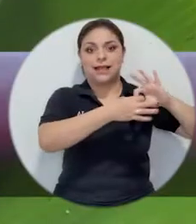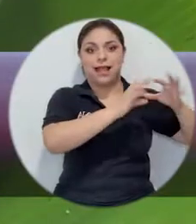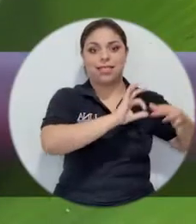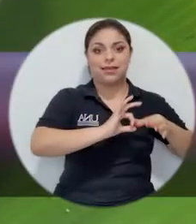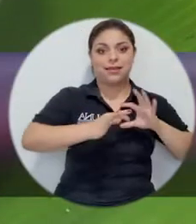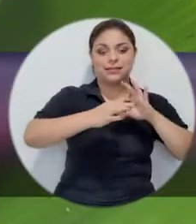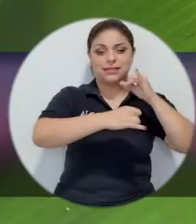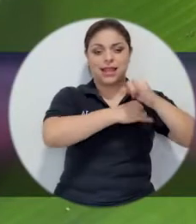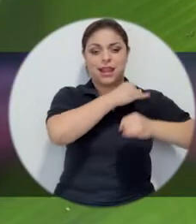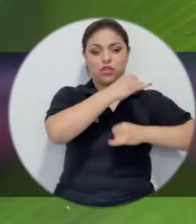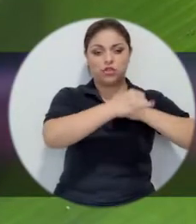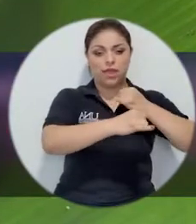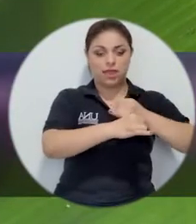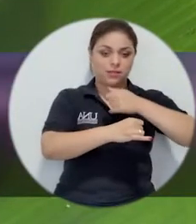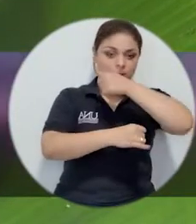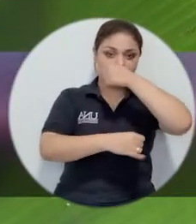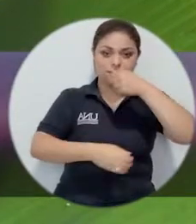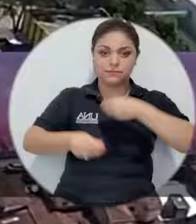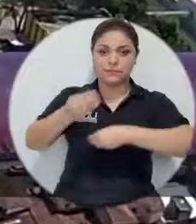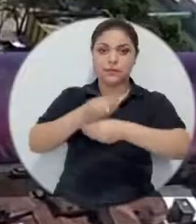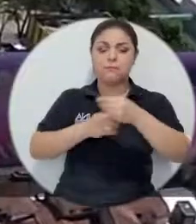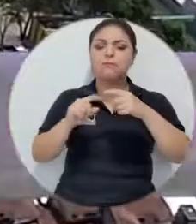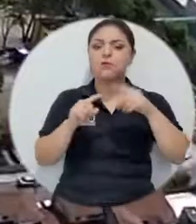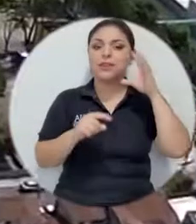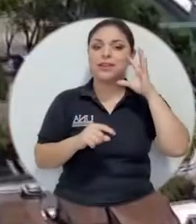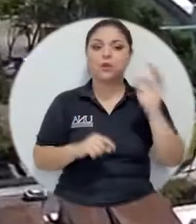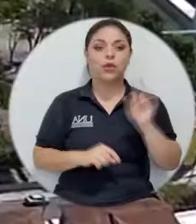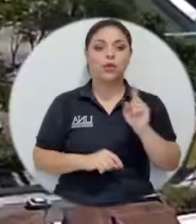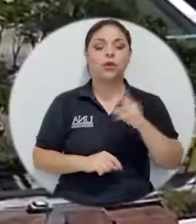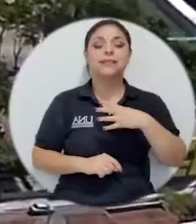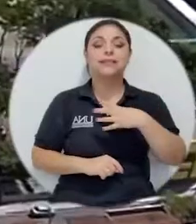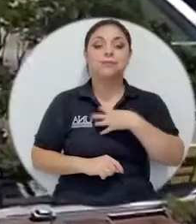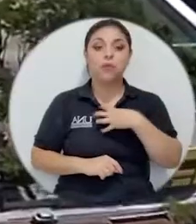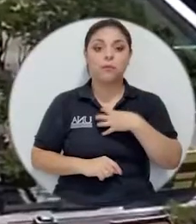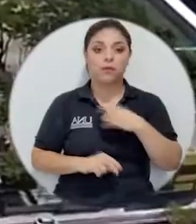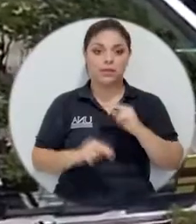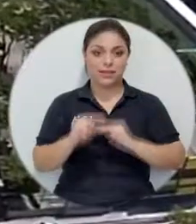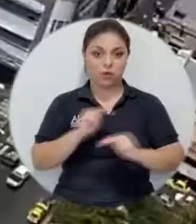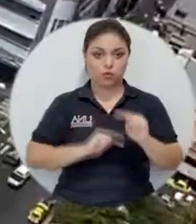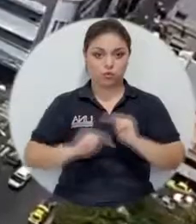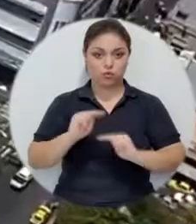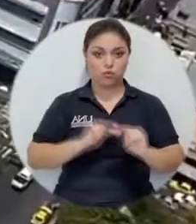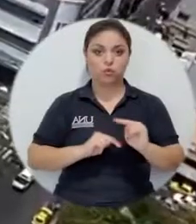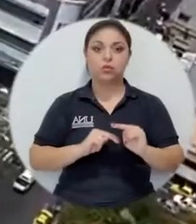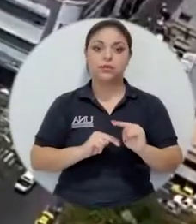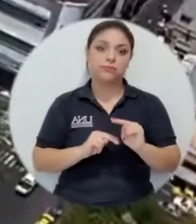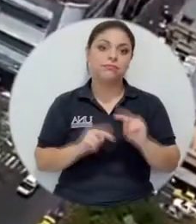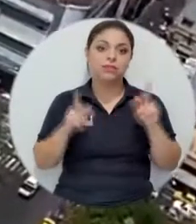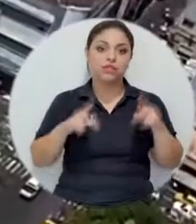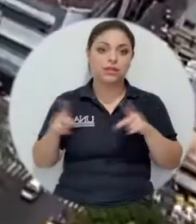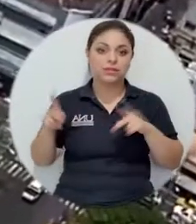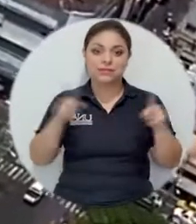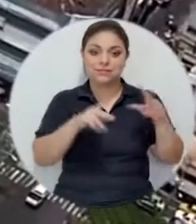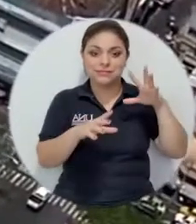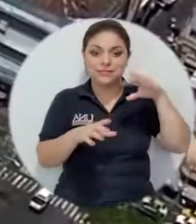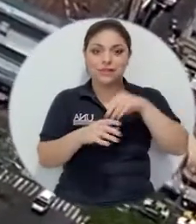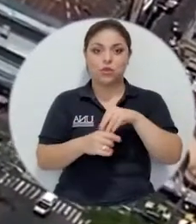entendemos, creo yo, que es un negocio propio y pujante para los sectores que están metidos en esto.